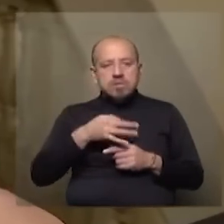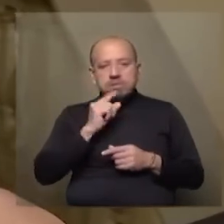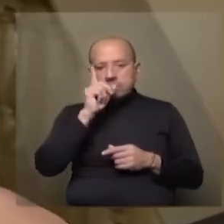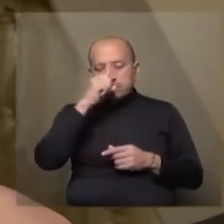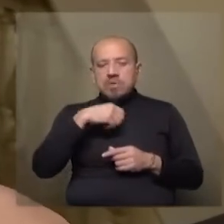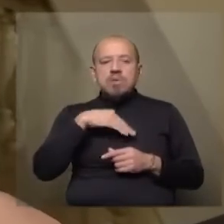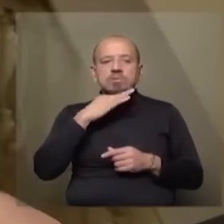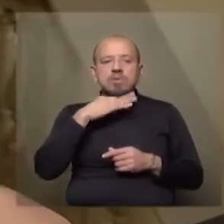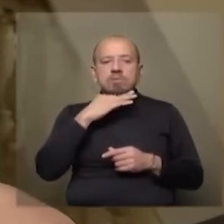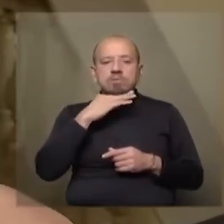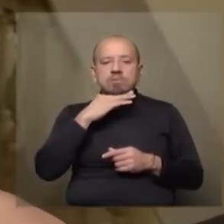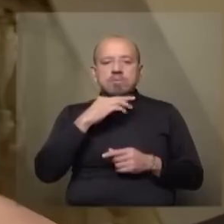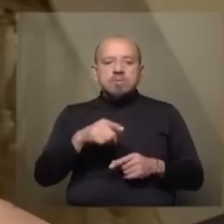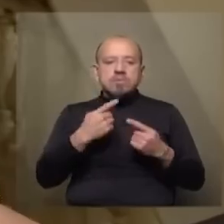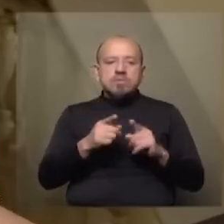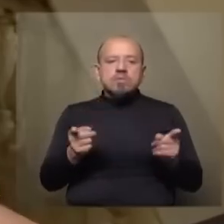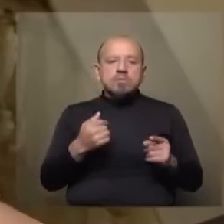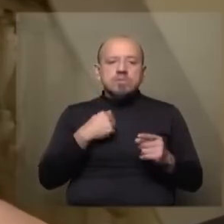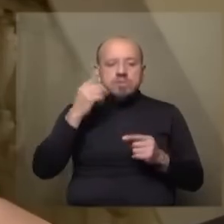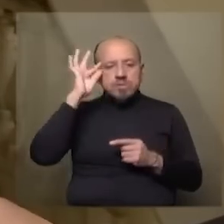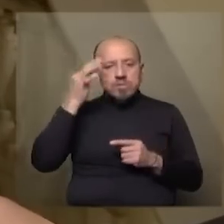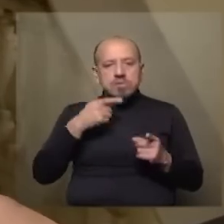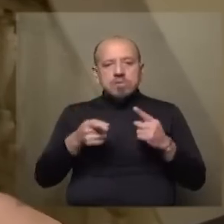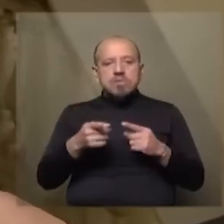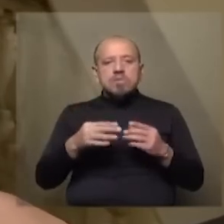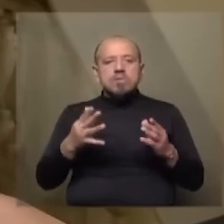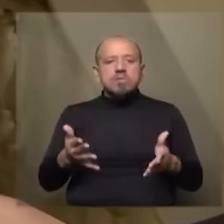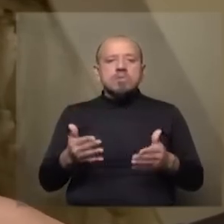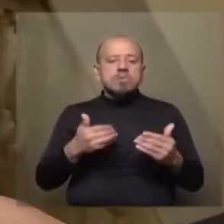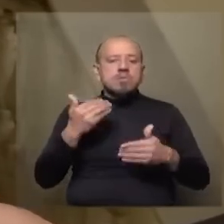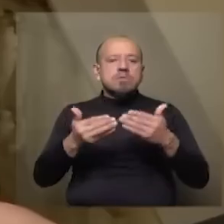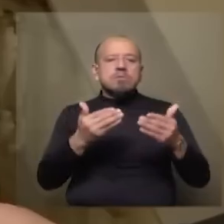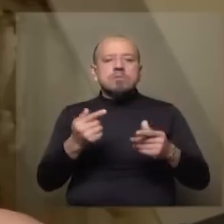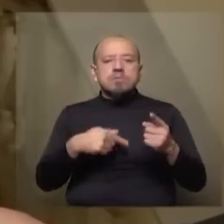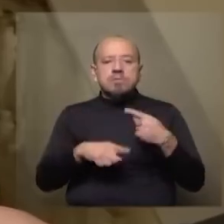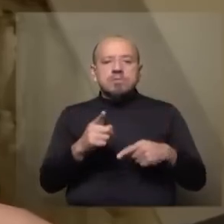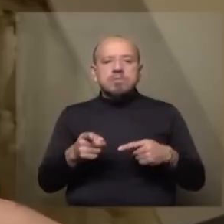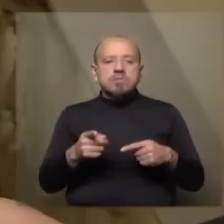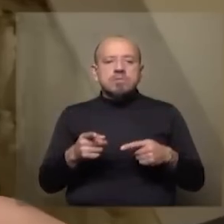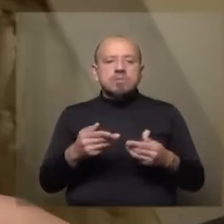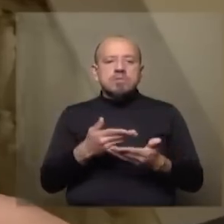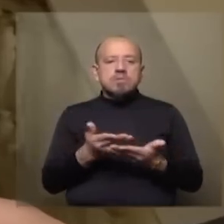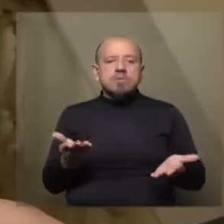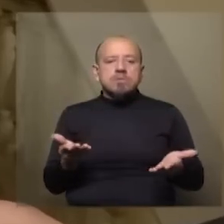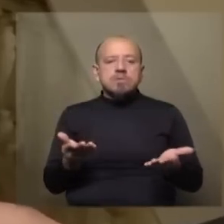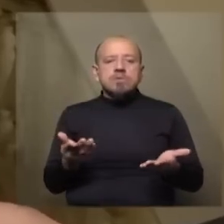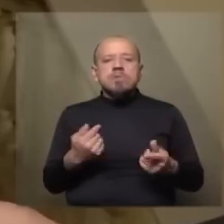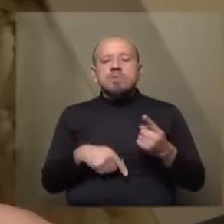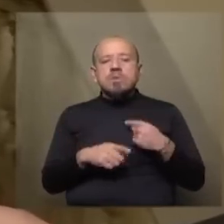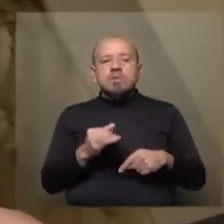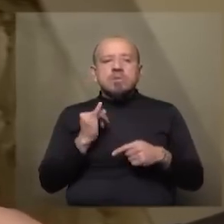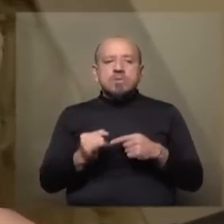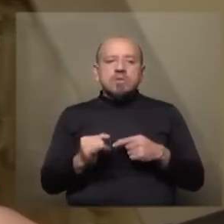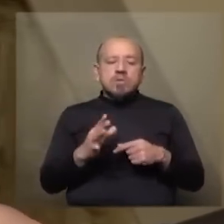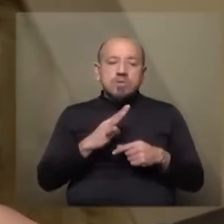diferente este yo creo que hay un muy lindo escenario por delante nada segura después las carreras hay que correrla Pero lo que sí